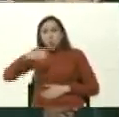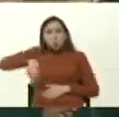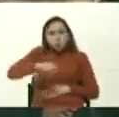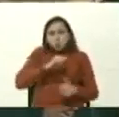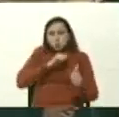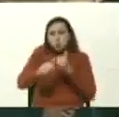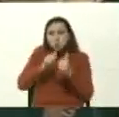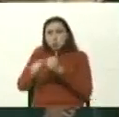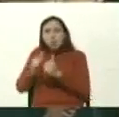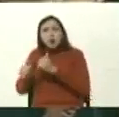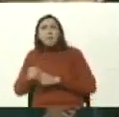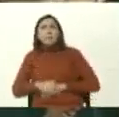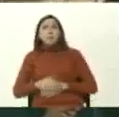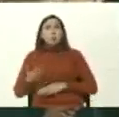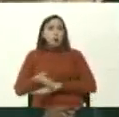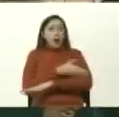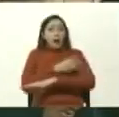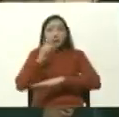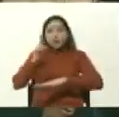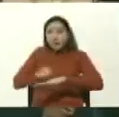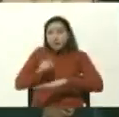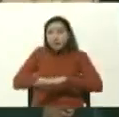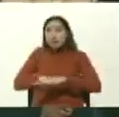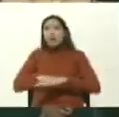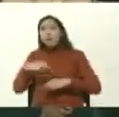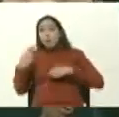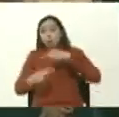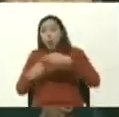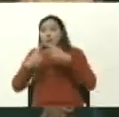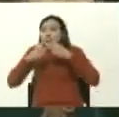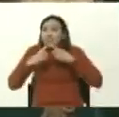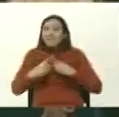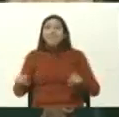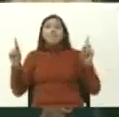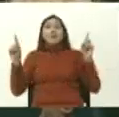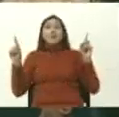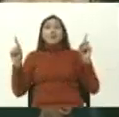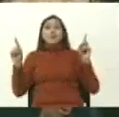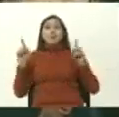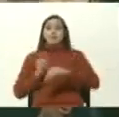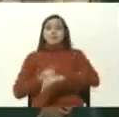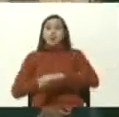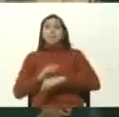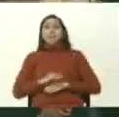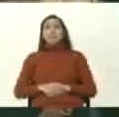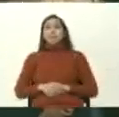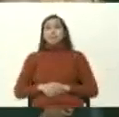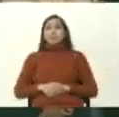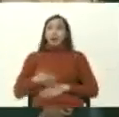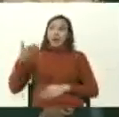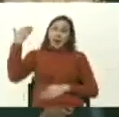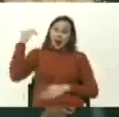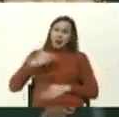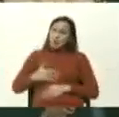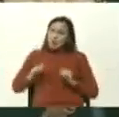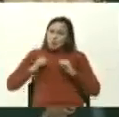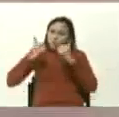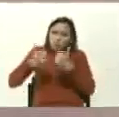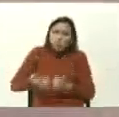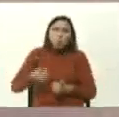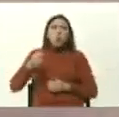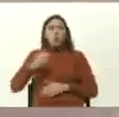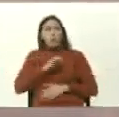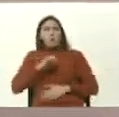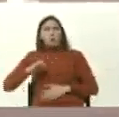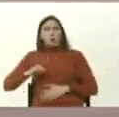deporte en los tiempos de revolución y distinto a los tiempos cuando iniciamos nosotros por allá? Yo en el caso